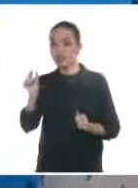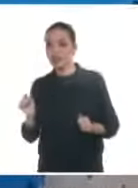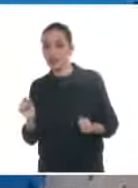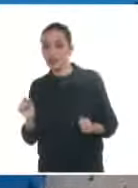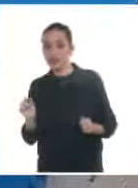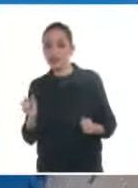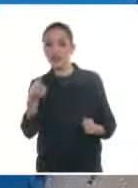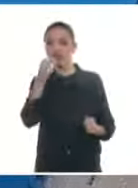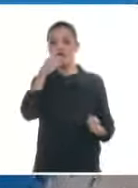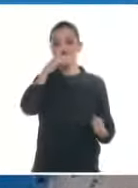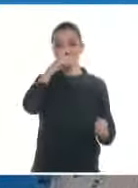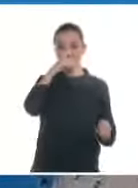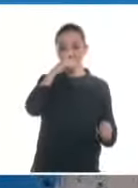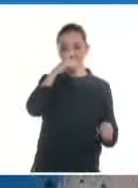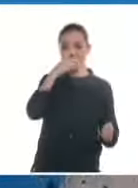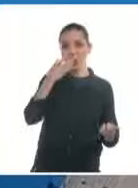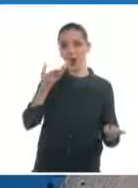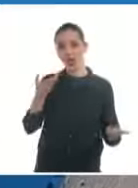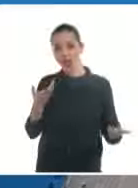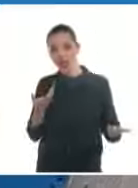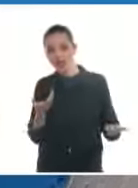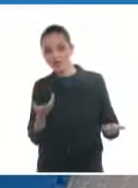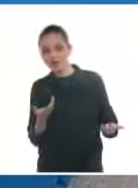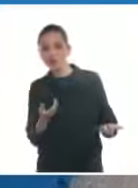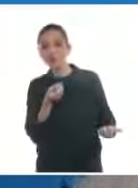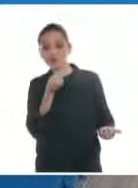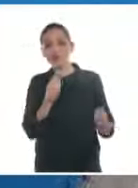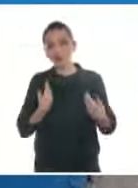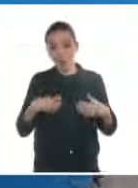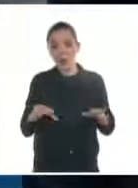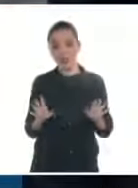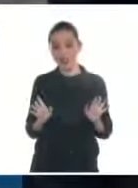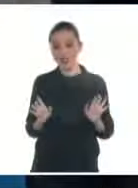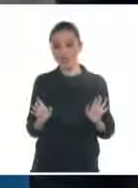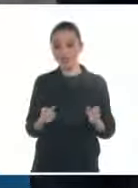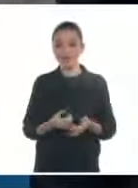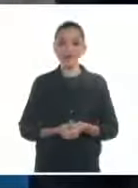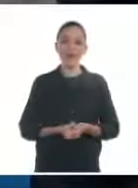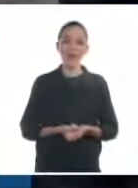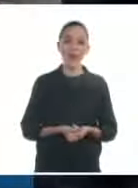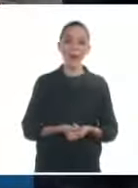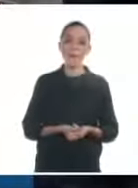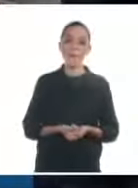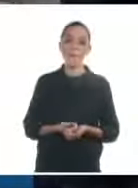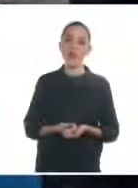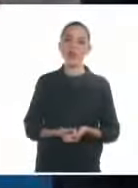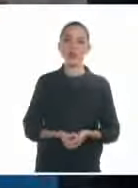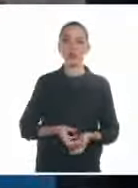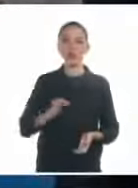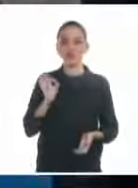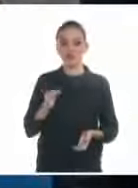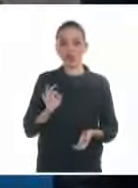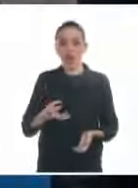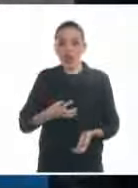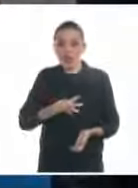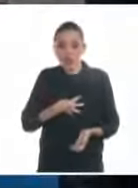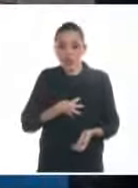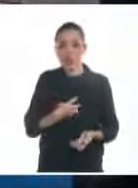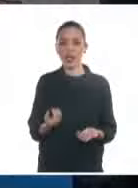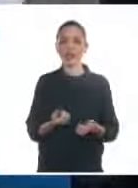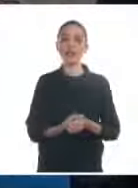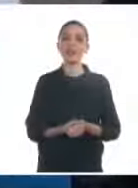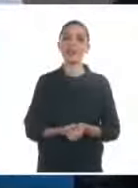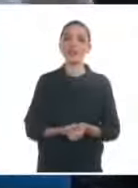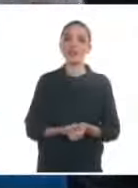esos 6 atletas, ninguno tiene experiencia internacional, pero sí tenemos atletas con mucha condición, como es el caso de Lobel Velázquez,